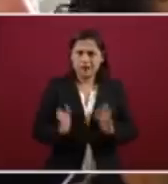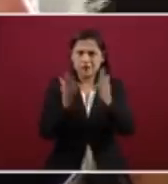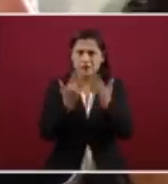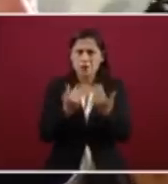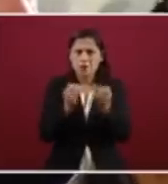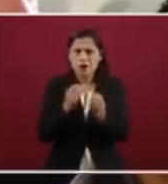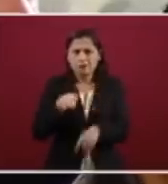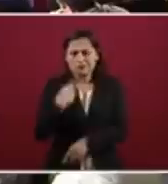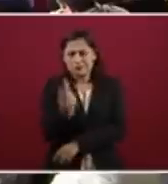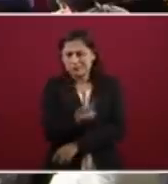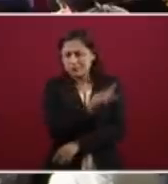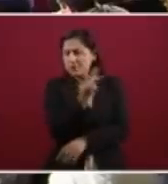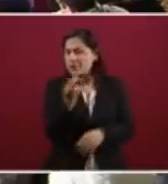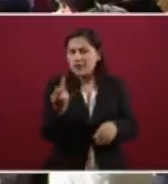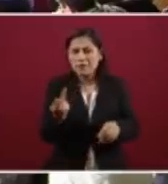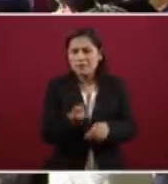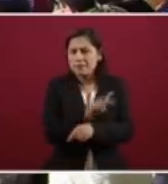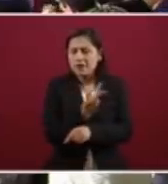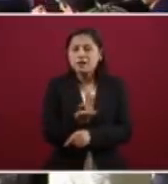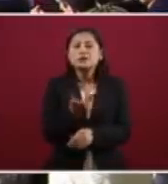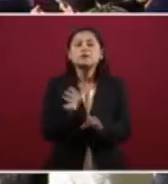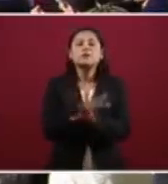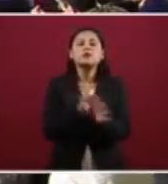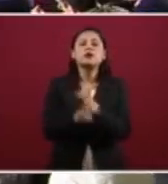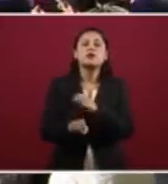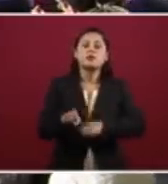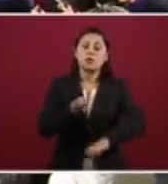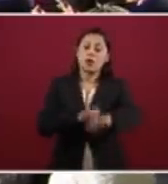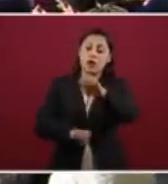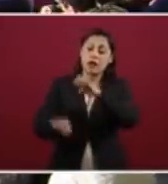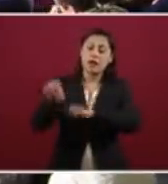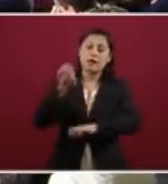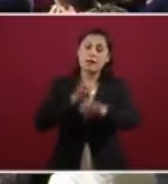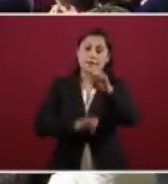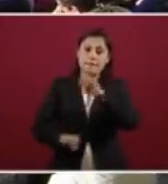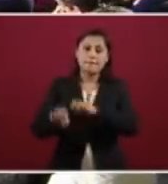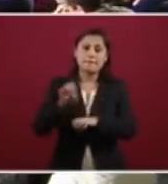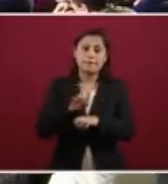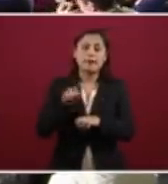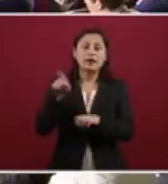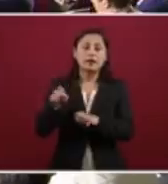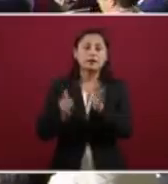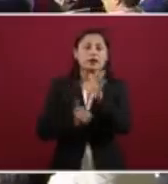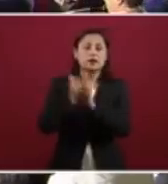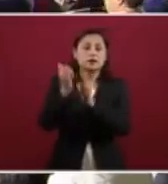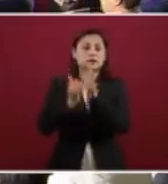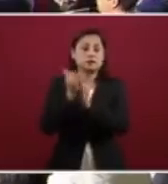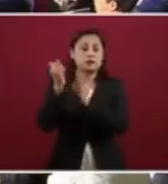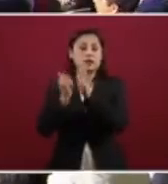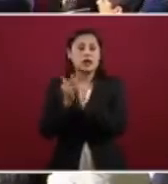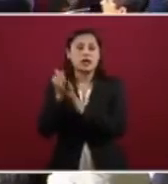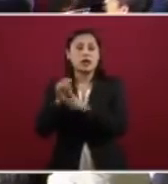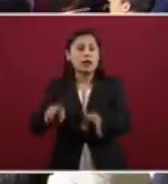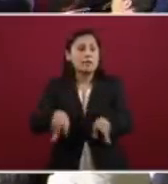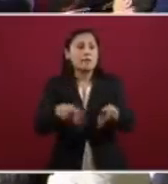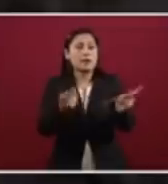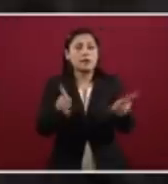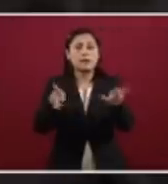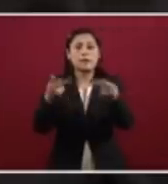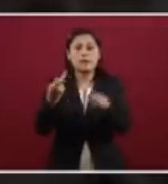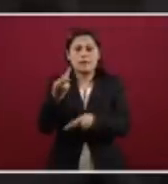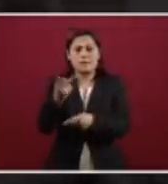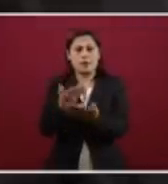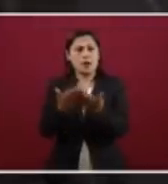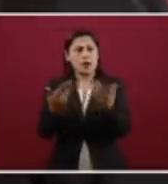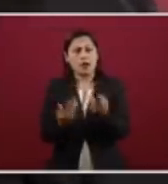qué va a ocurrir con las constructoras que vendieron inmuebles con deficiencias afectando a cientos de mexicanos. Gracias, pues, presidente. Pues tiene